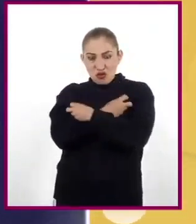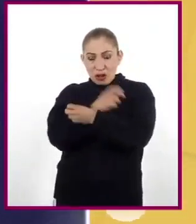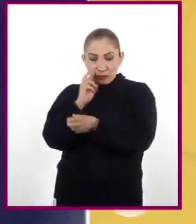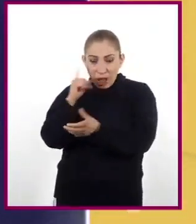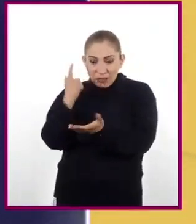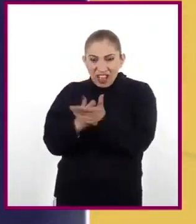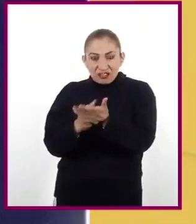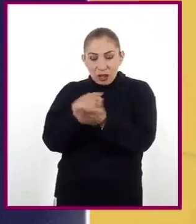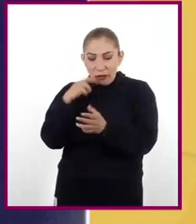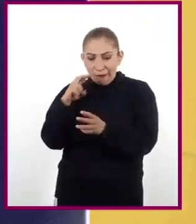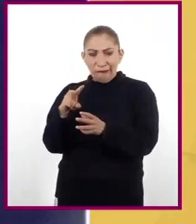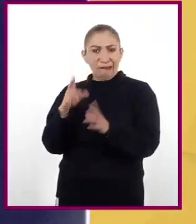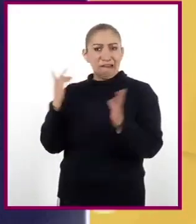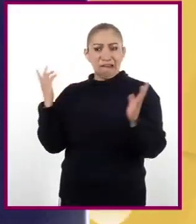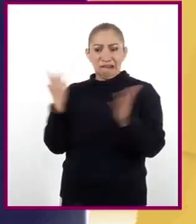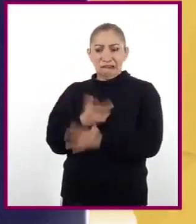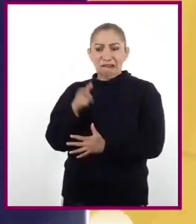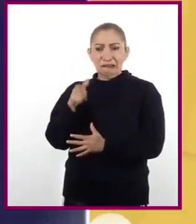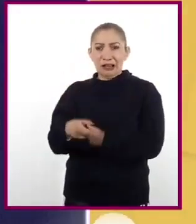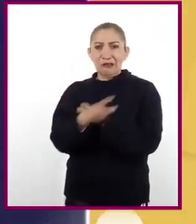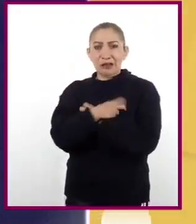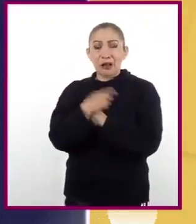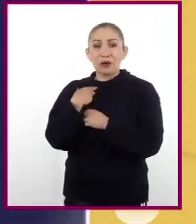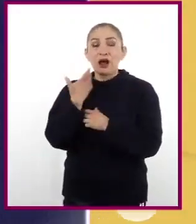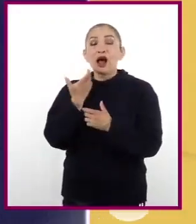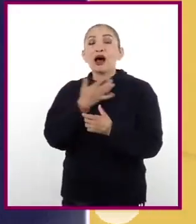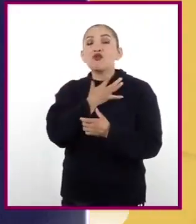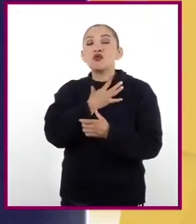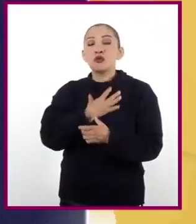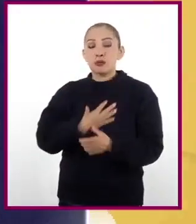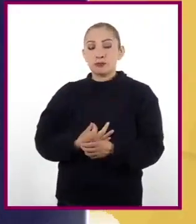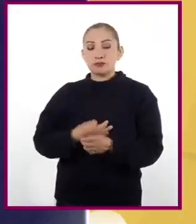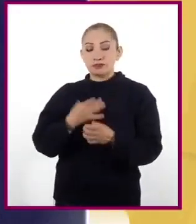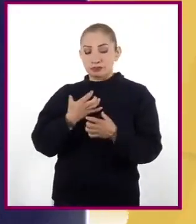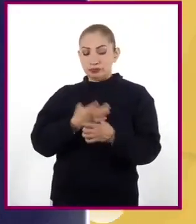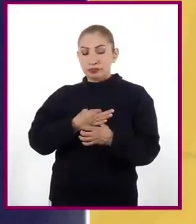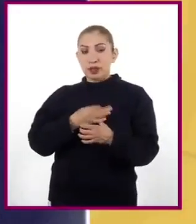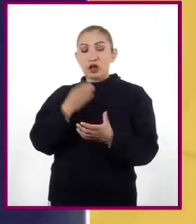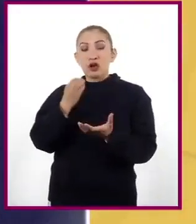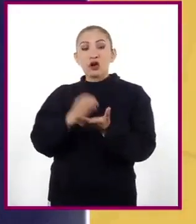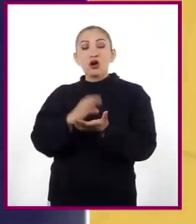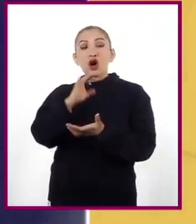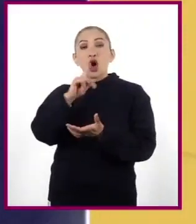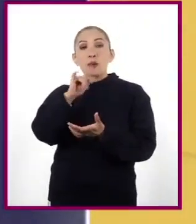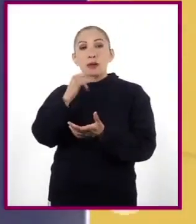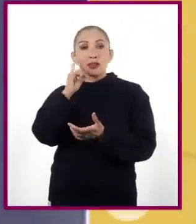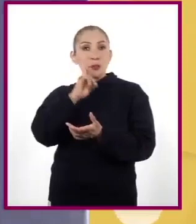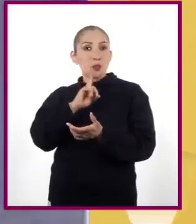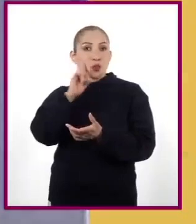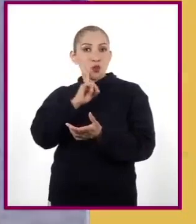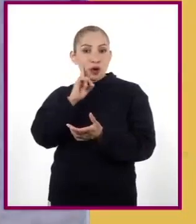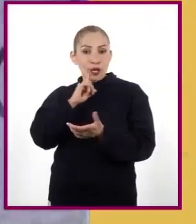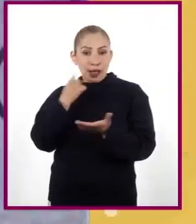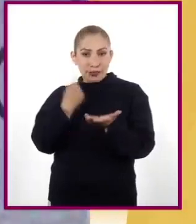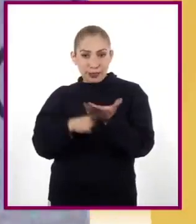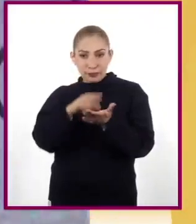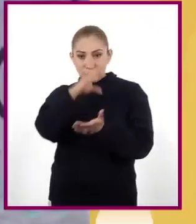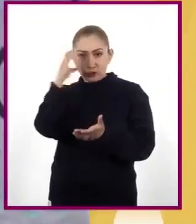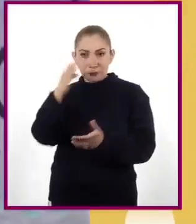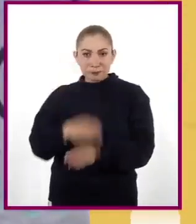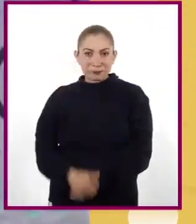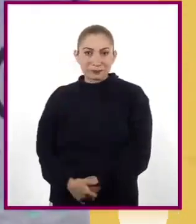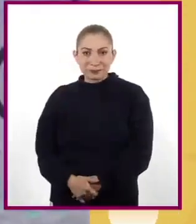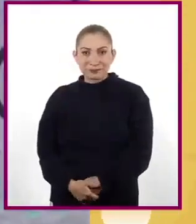un esqueleto calcificado que llevaba colgado en el cuello un relicario de cobre con un rizo de mujer.